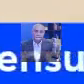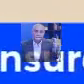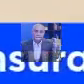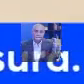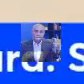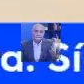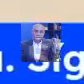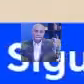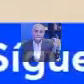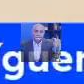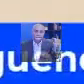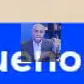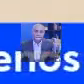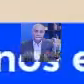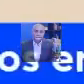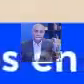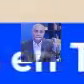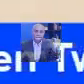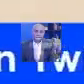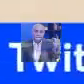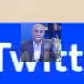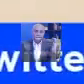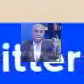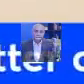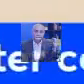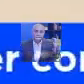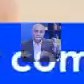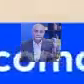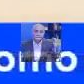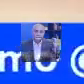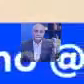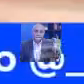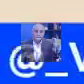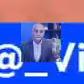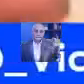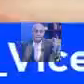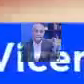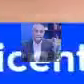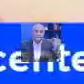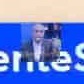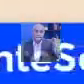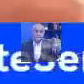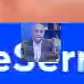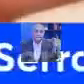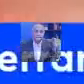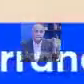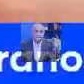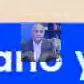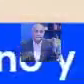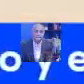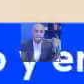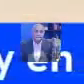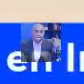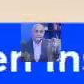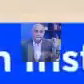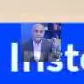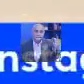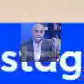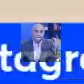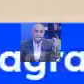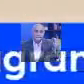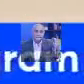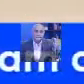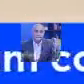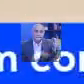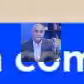Michoacán hacen o pintan la situación como que si hubiera estado Claudia Sheinbaum en la Ciudad de México, ella hubiera evitado